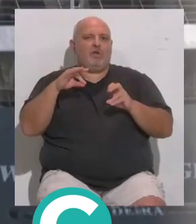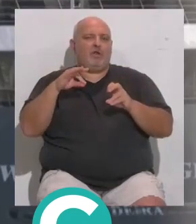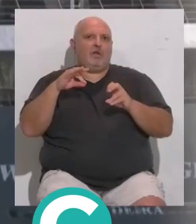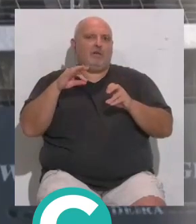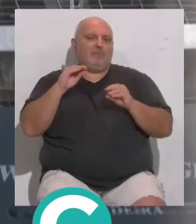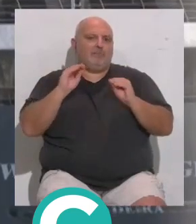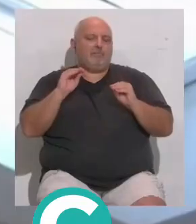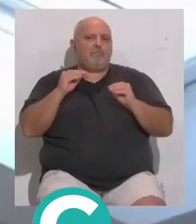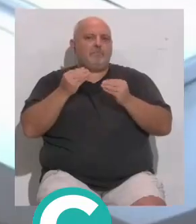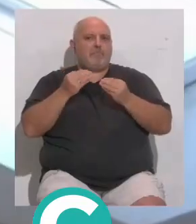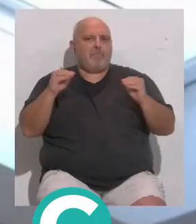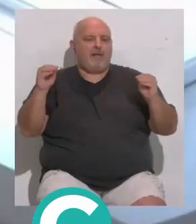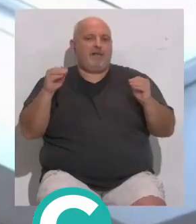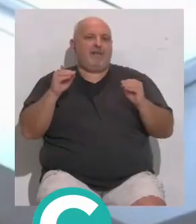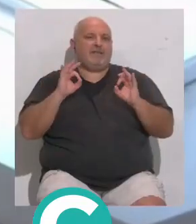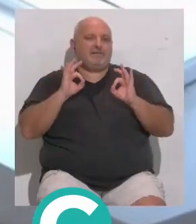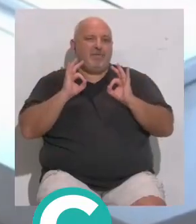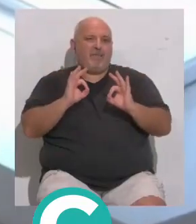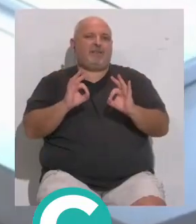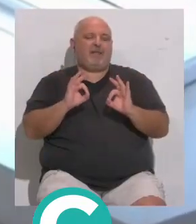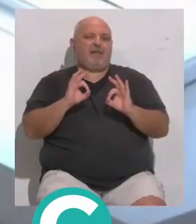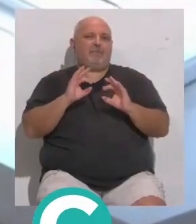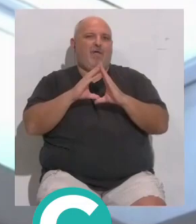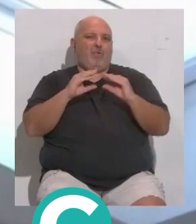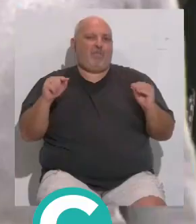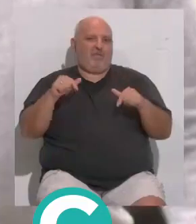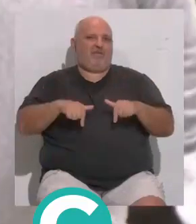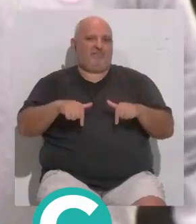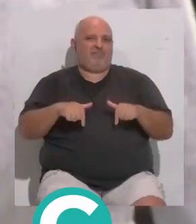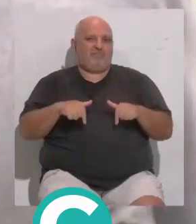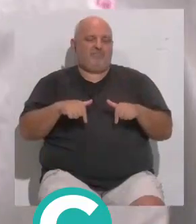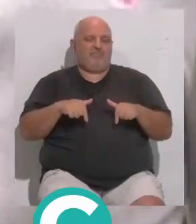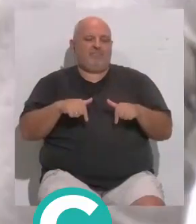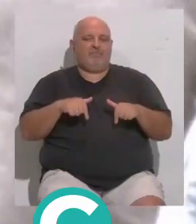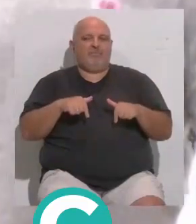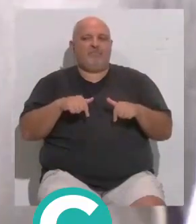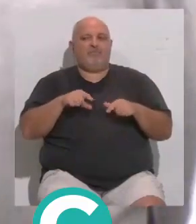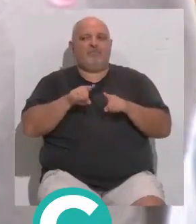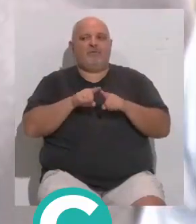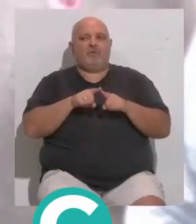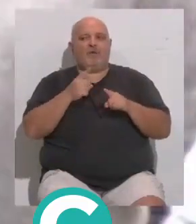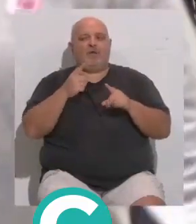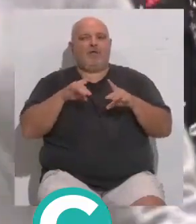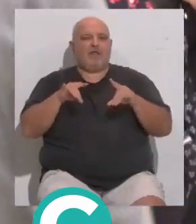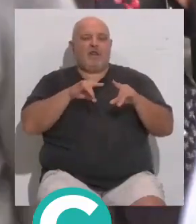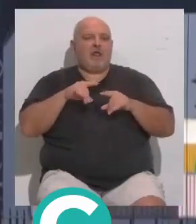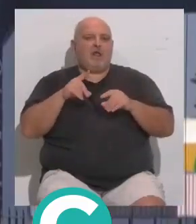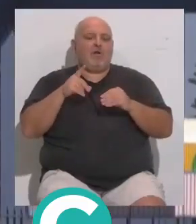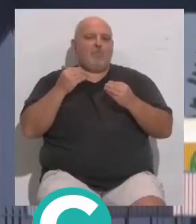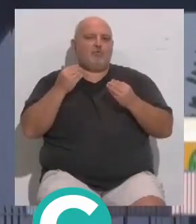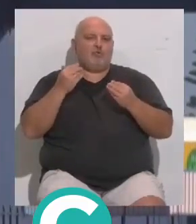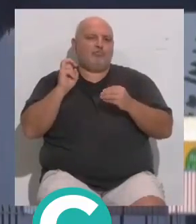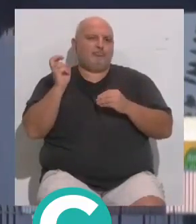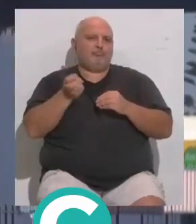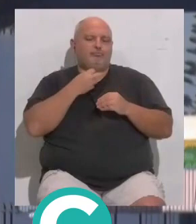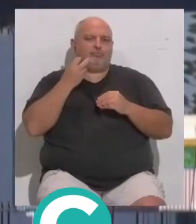se mantiene, sino se refuerza, y especialmente por Andalucía, que es una tierra que ofrece muchísimo, con